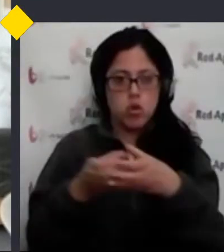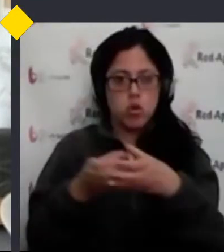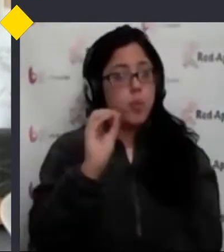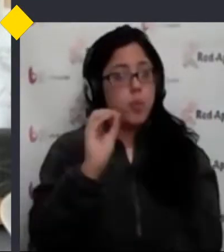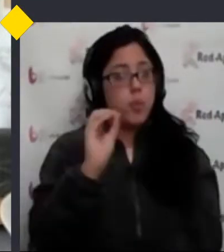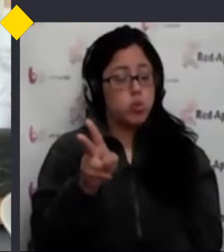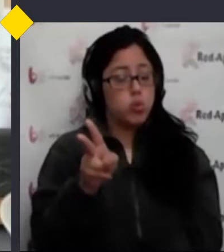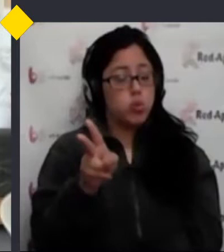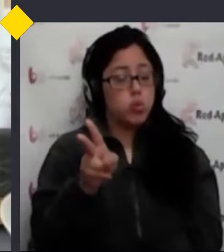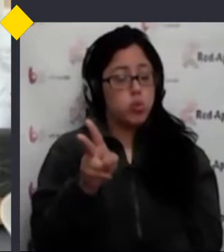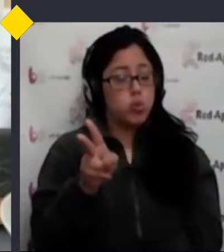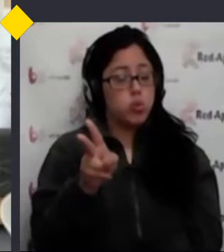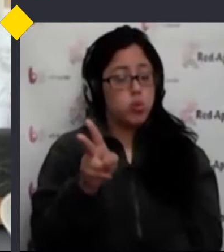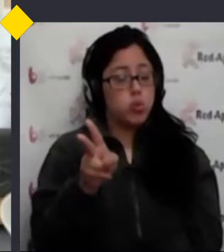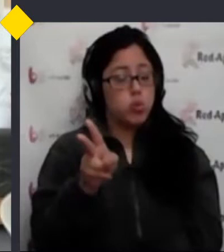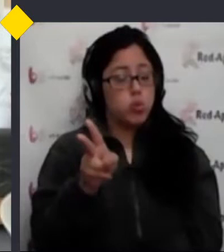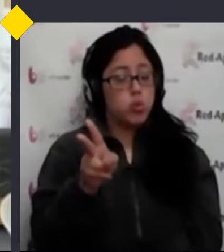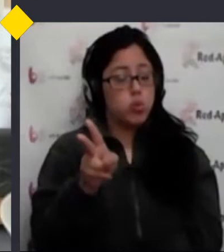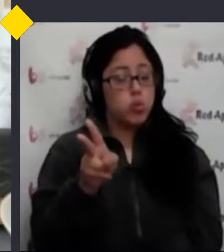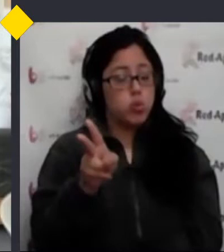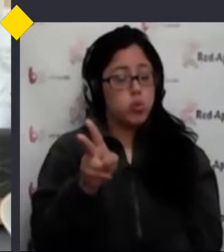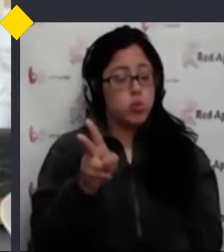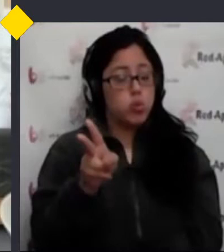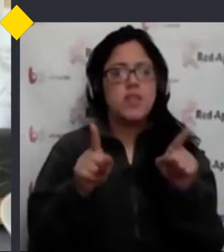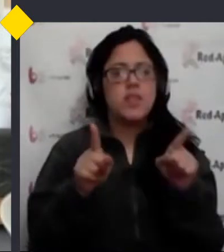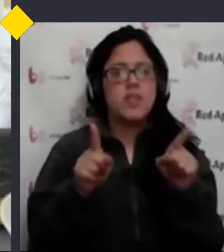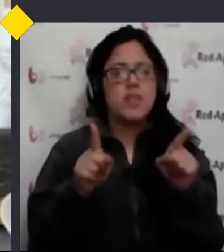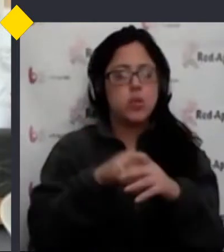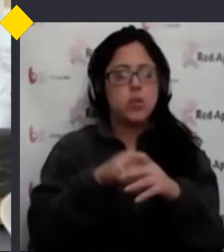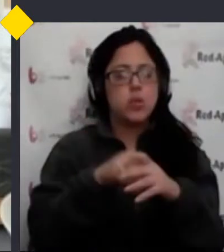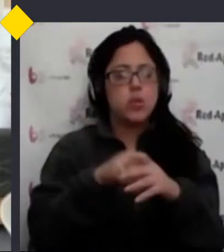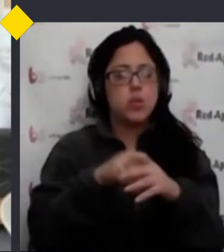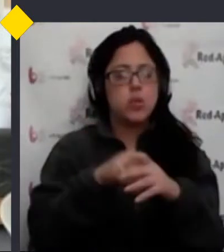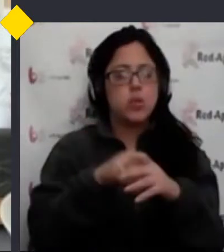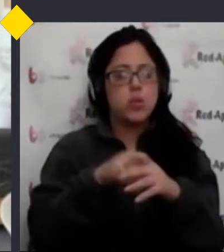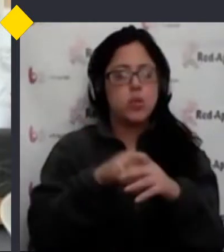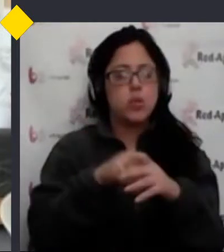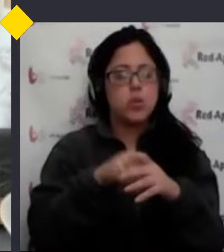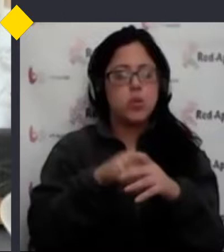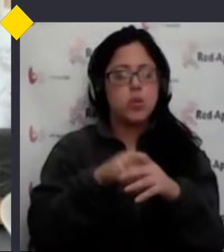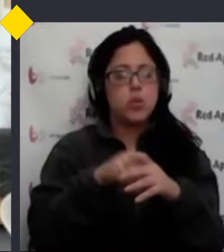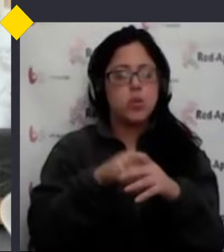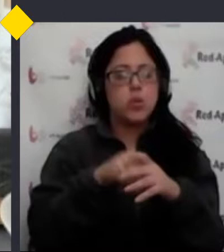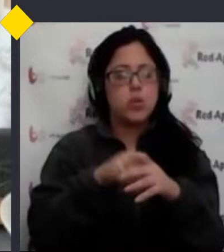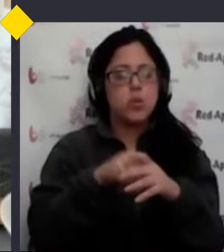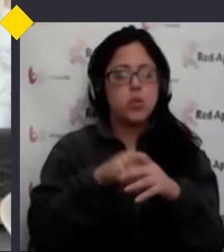principal desafío que vive hoy la diversidad e inclusión pensando en el contexto actual. Partamos contigo,